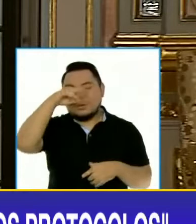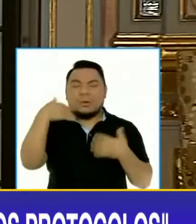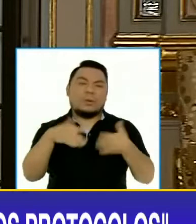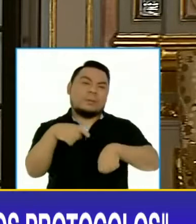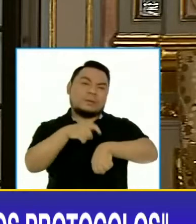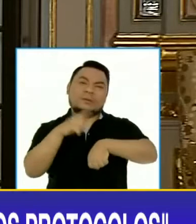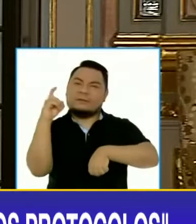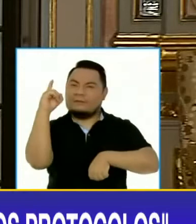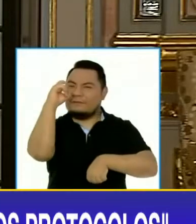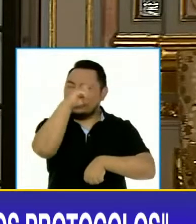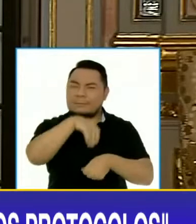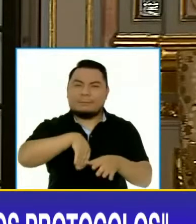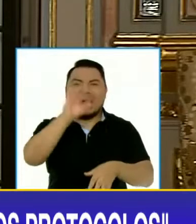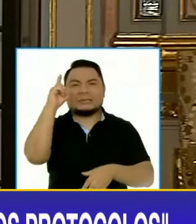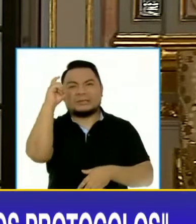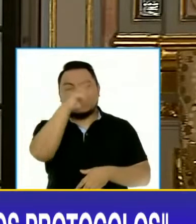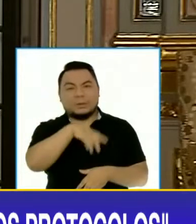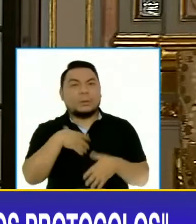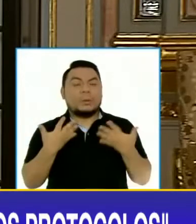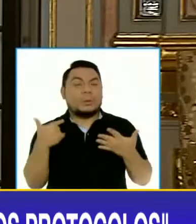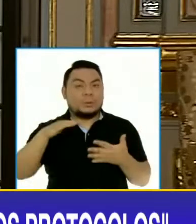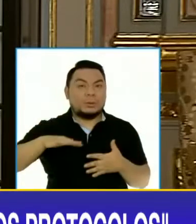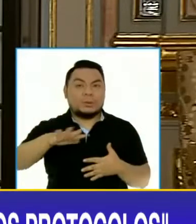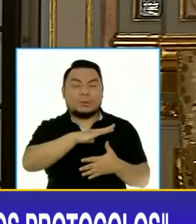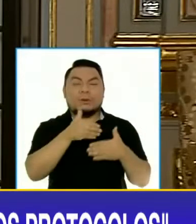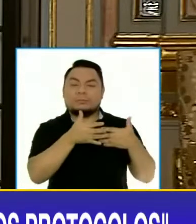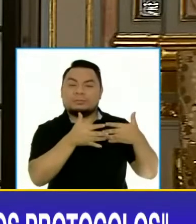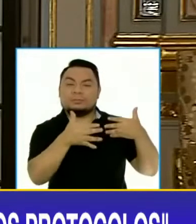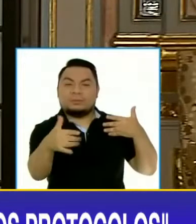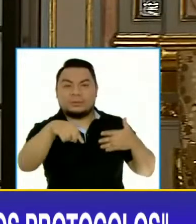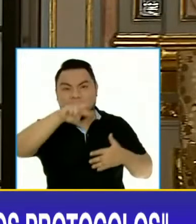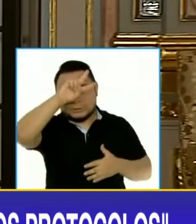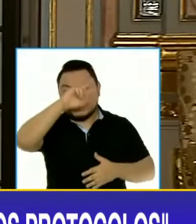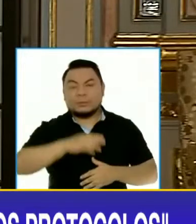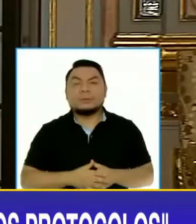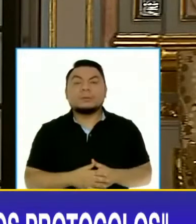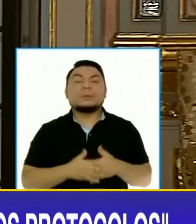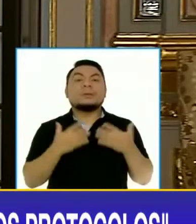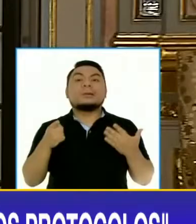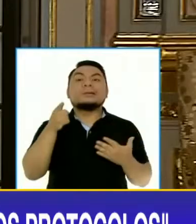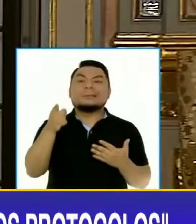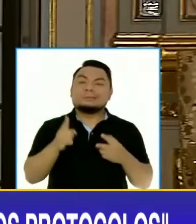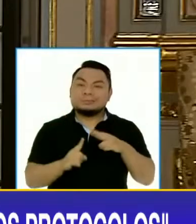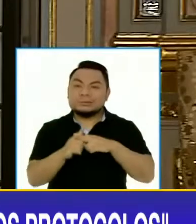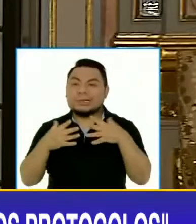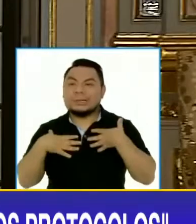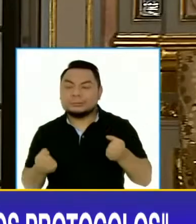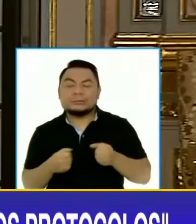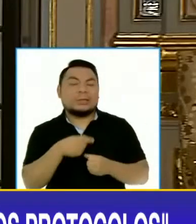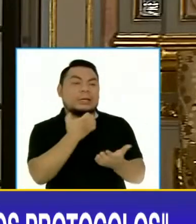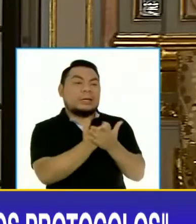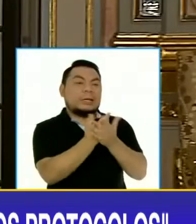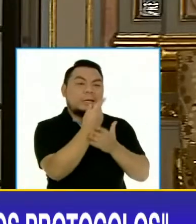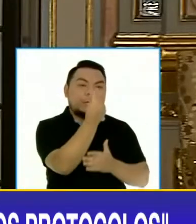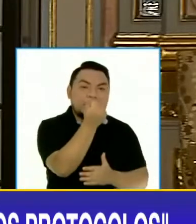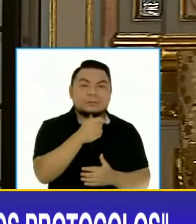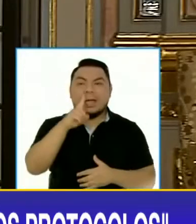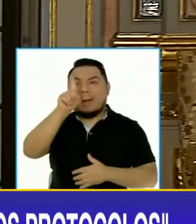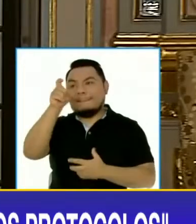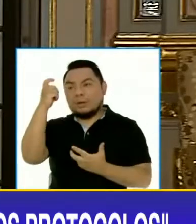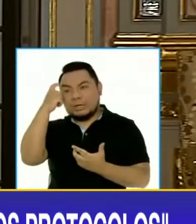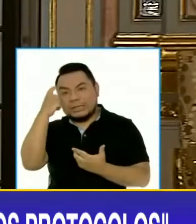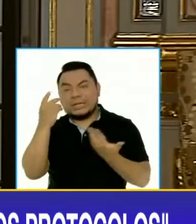más difíciles y críticos de nuestra historia. La salud, la economía, la política